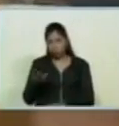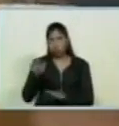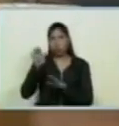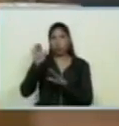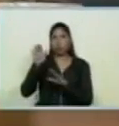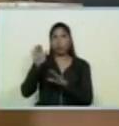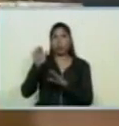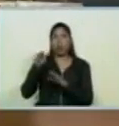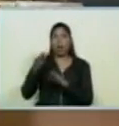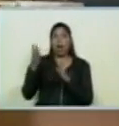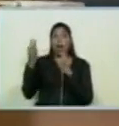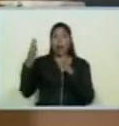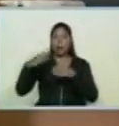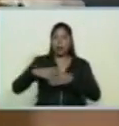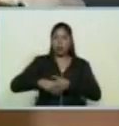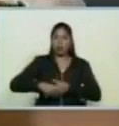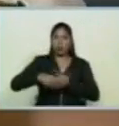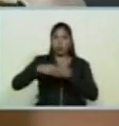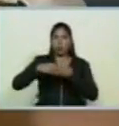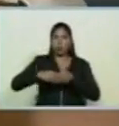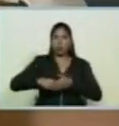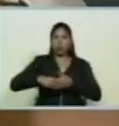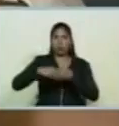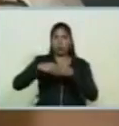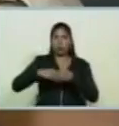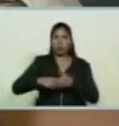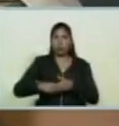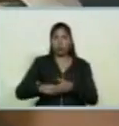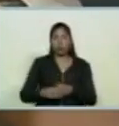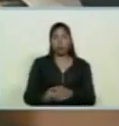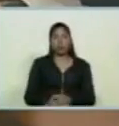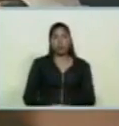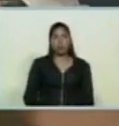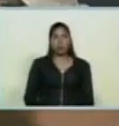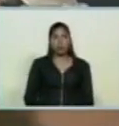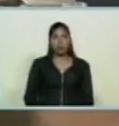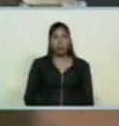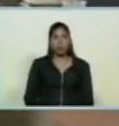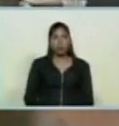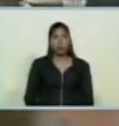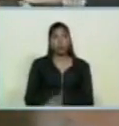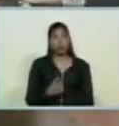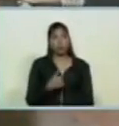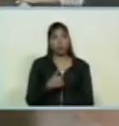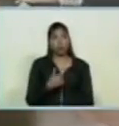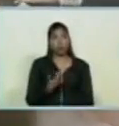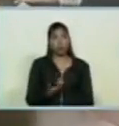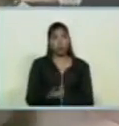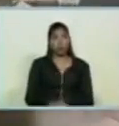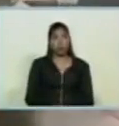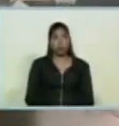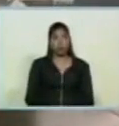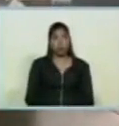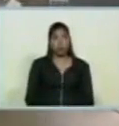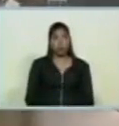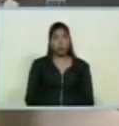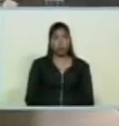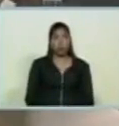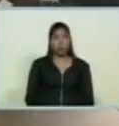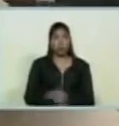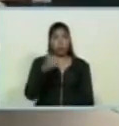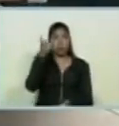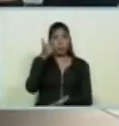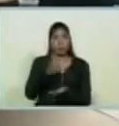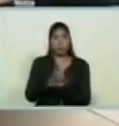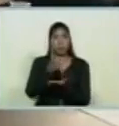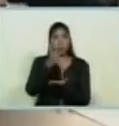la mano ante el trono de la Santísima Trinidad y entre en posesión la bienaventuranza. Amén.